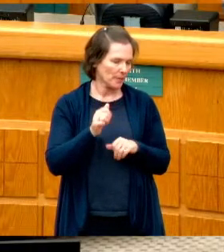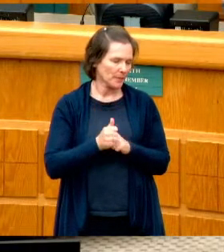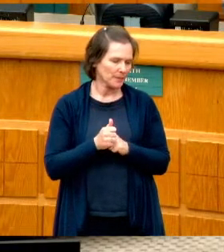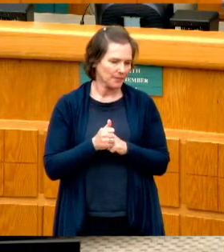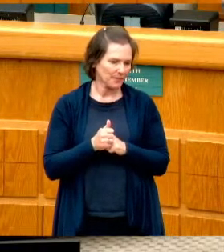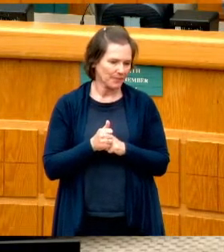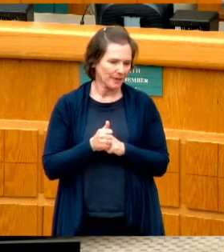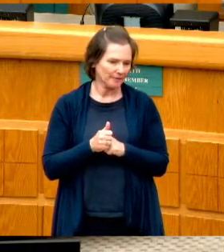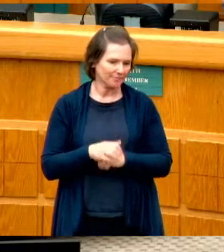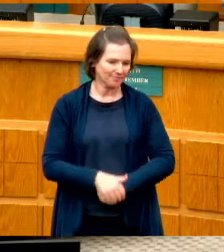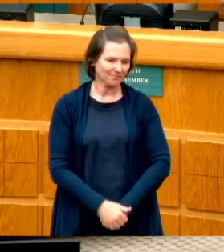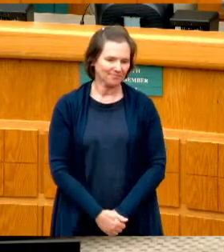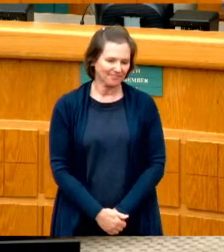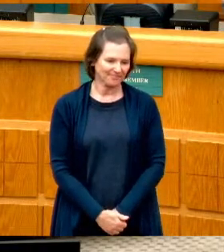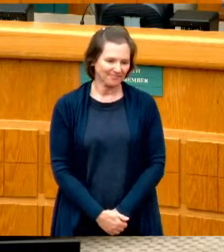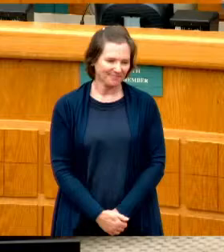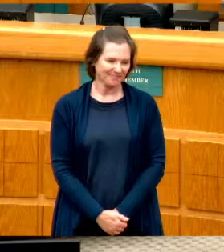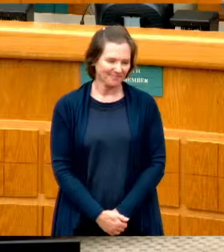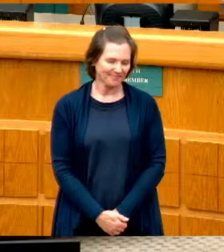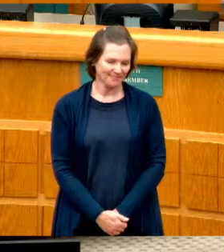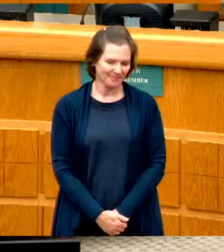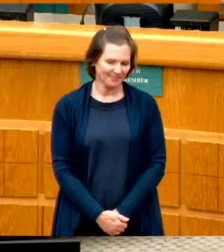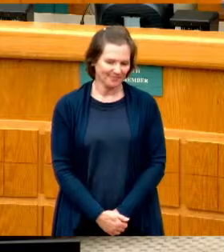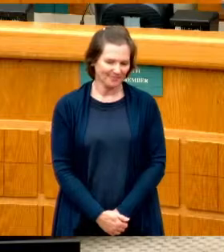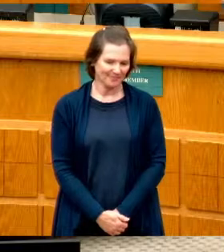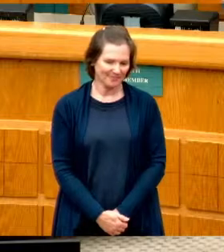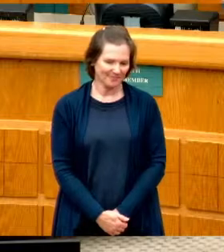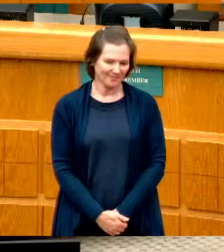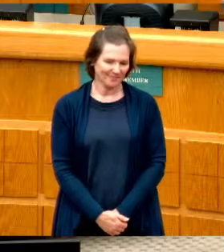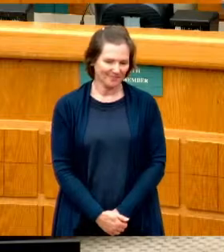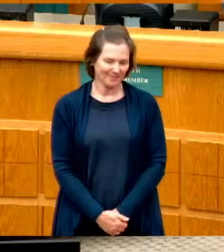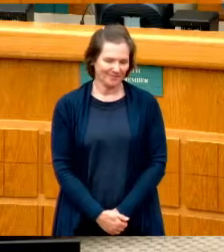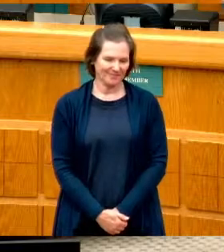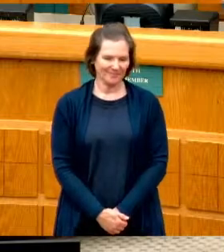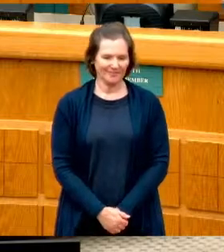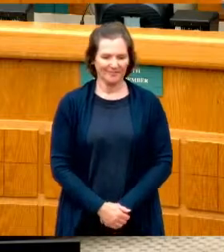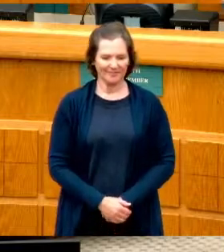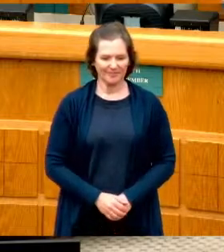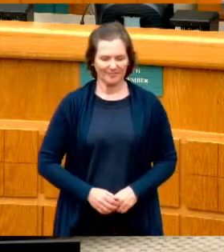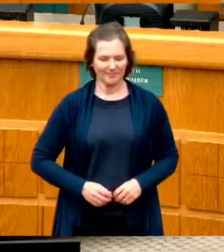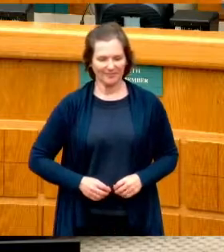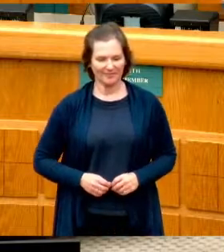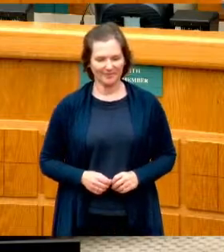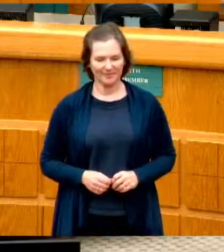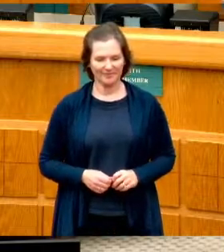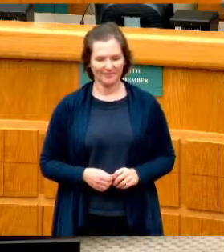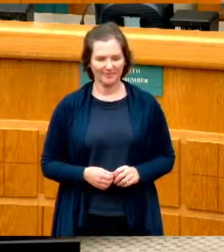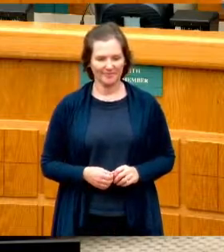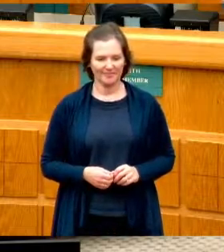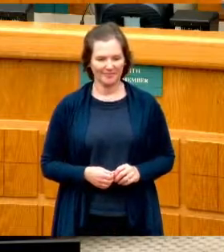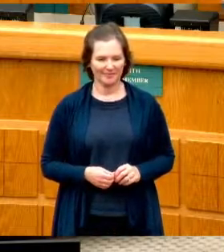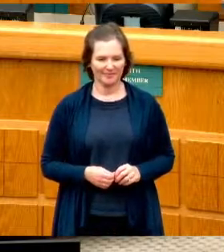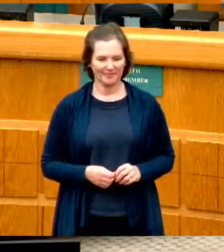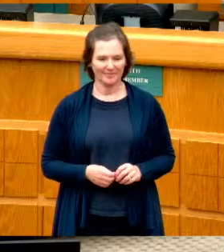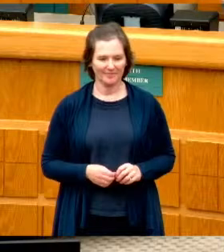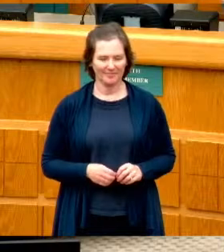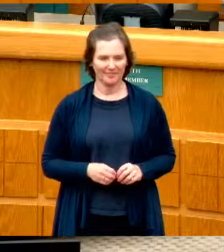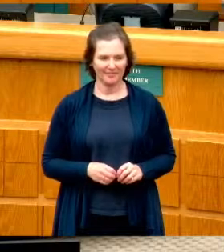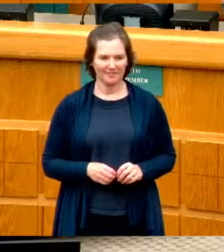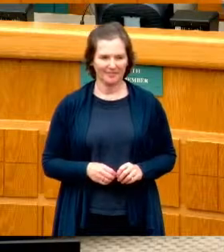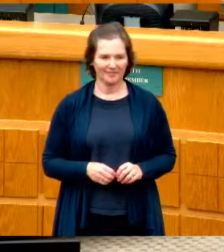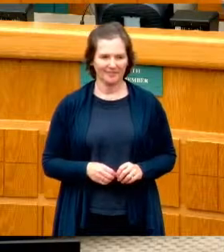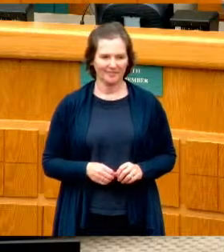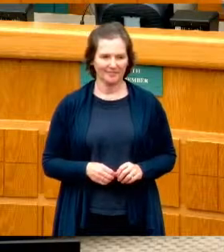origen en Sudáfrica, fue detectada en los Estados Unidos y se cree que la vacuna actual Moderna puede ser menos efectiva contra esta variante.